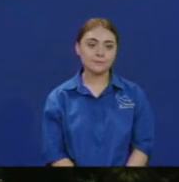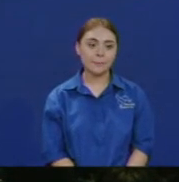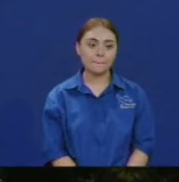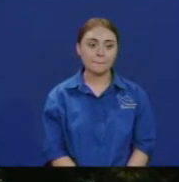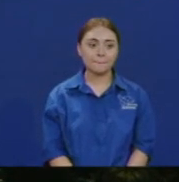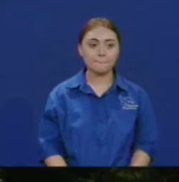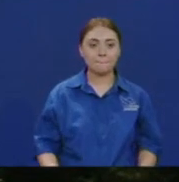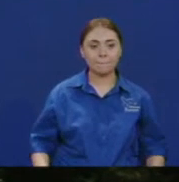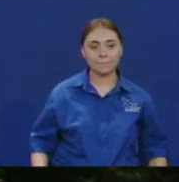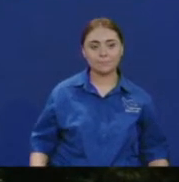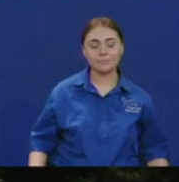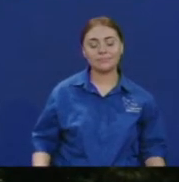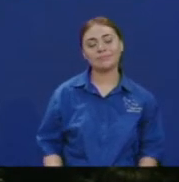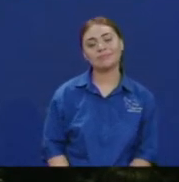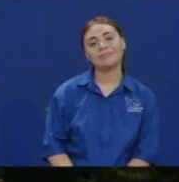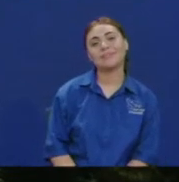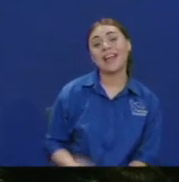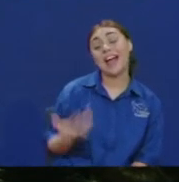500 años, ¿verdad?